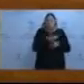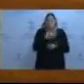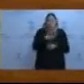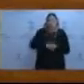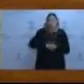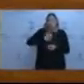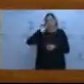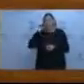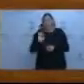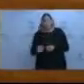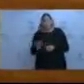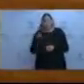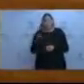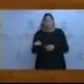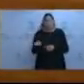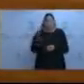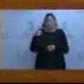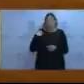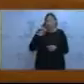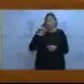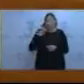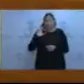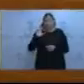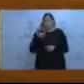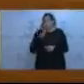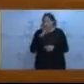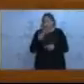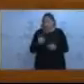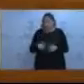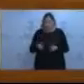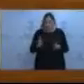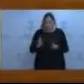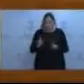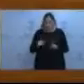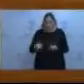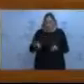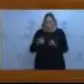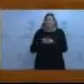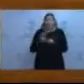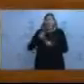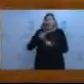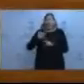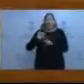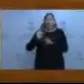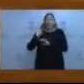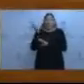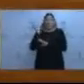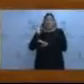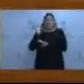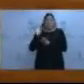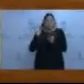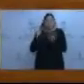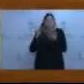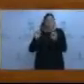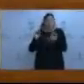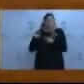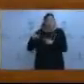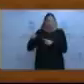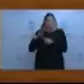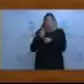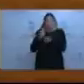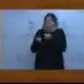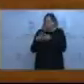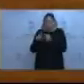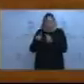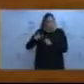automáticos, que antes eran los DEA, que ahora ya no, son los que llevan las UBI móviles, son complicados de manejar porque tienen que ser por personal muy entrenado